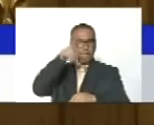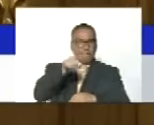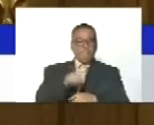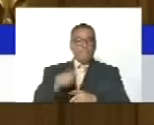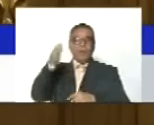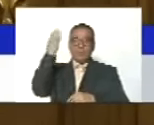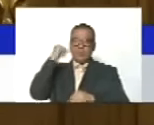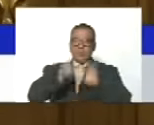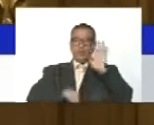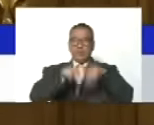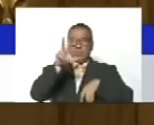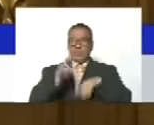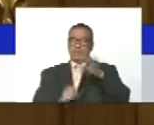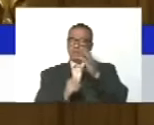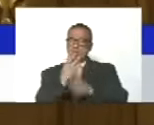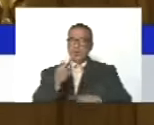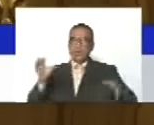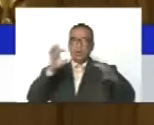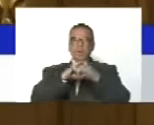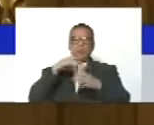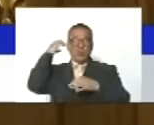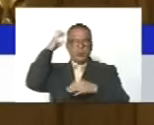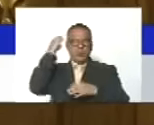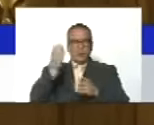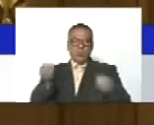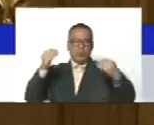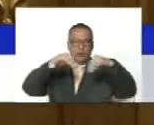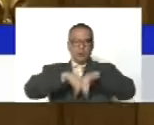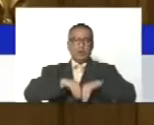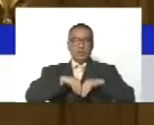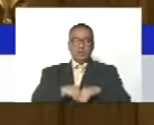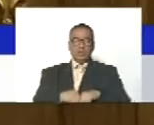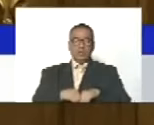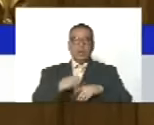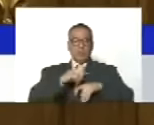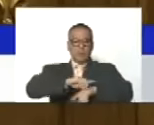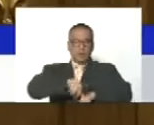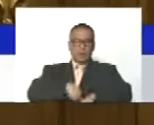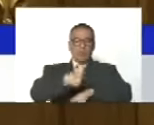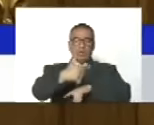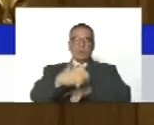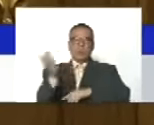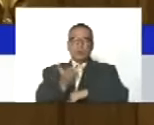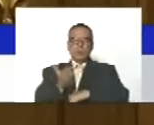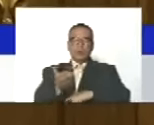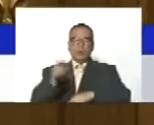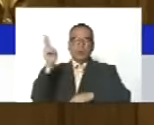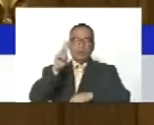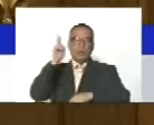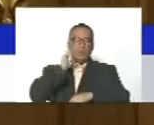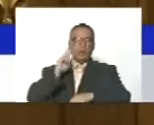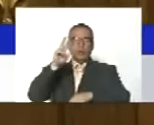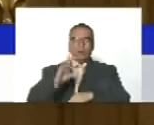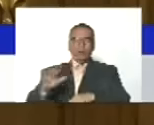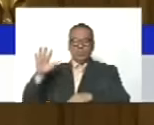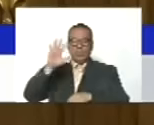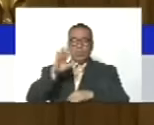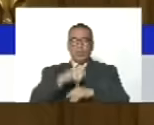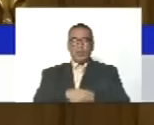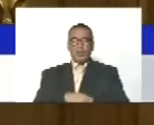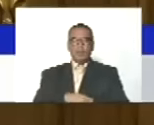el pasado 13 de mayo la Unión Europea acordó prorrogar las sanciones contra la República Bolivariana de